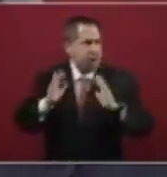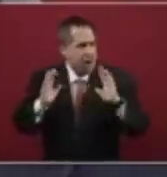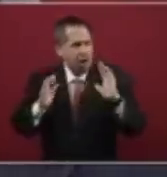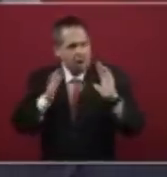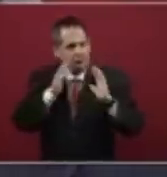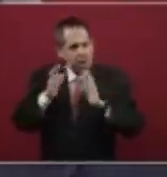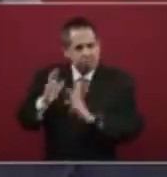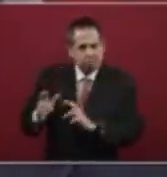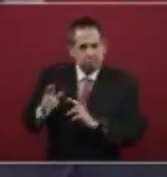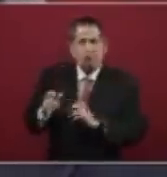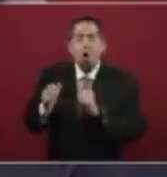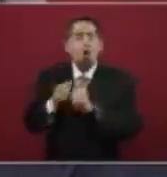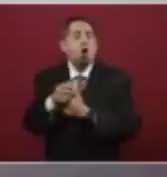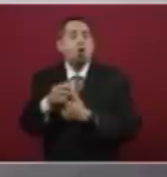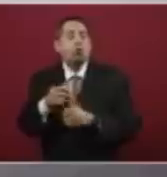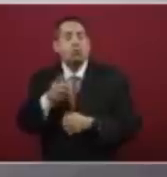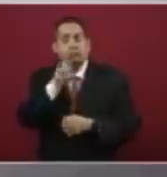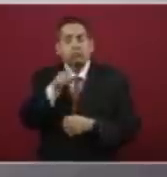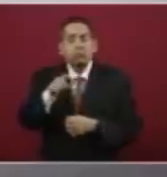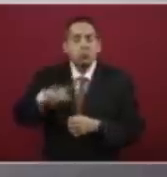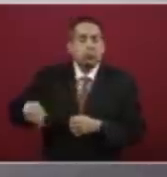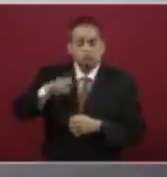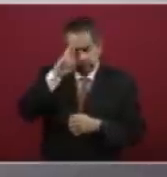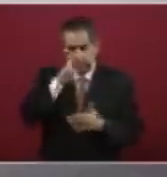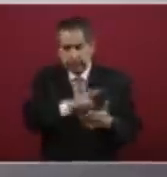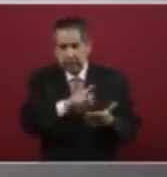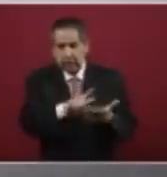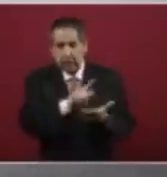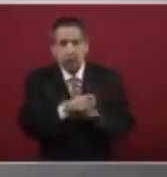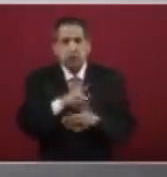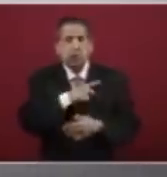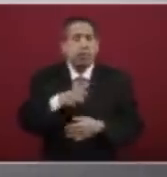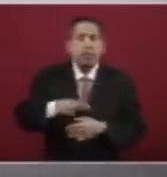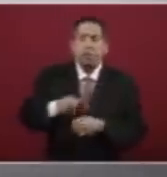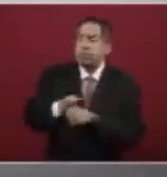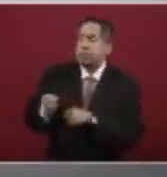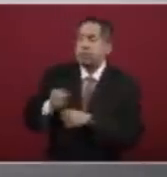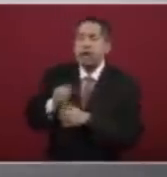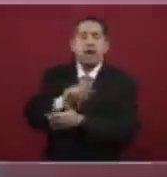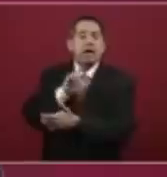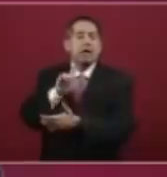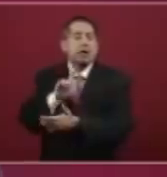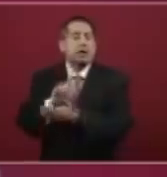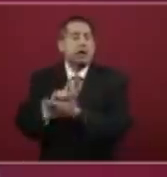se procure que no haya violaciones a derechos humanos.